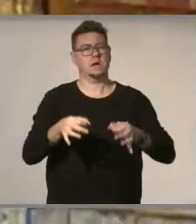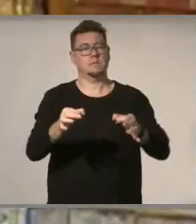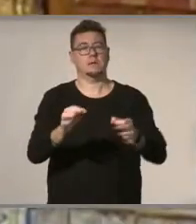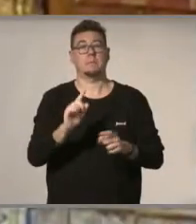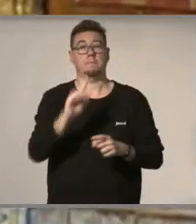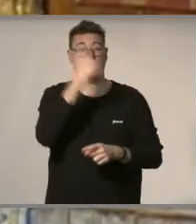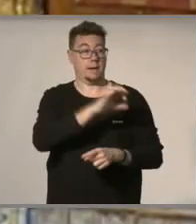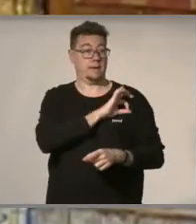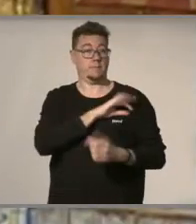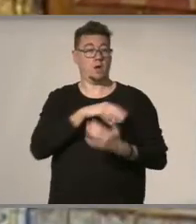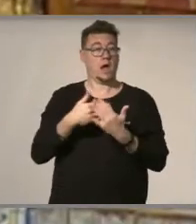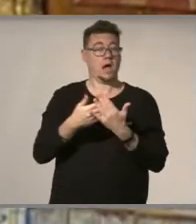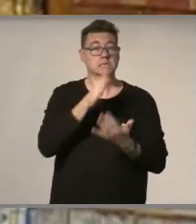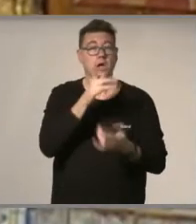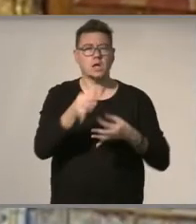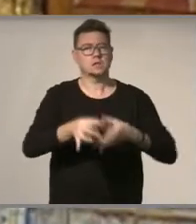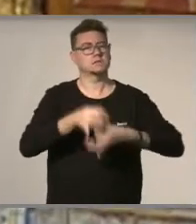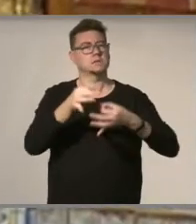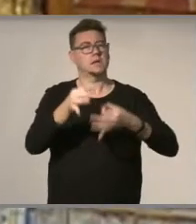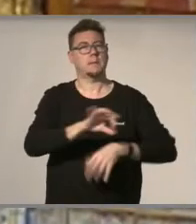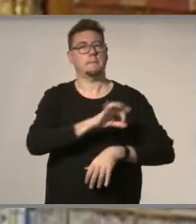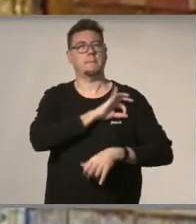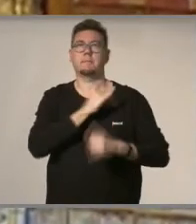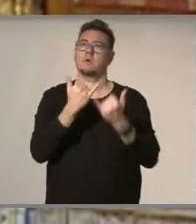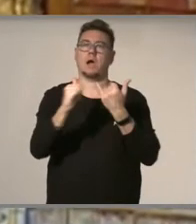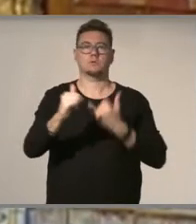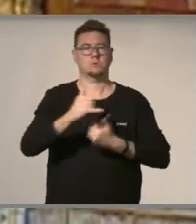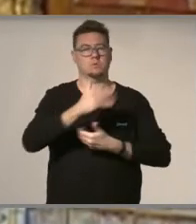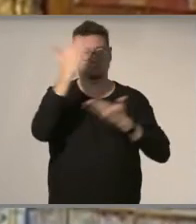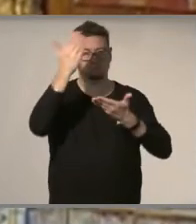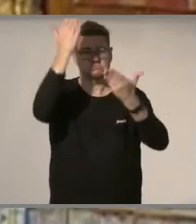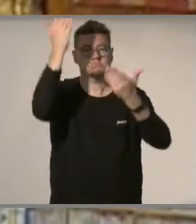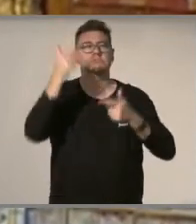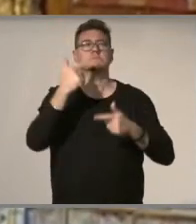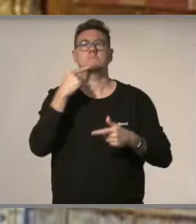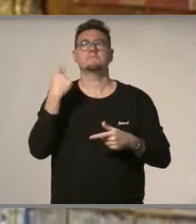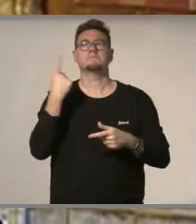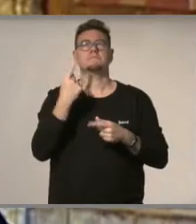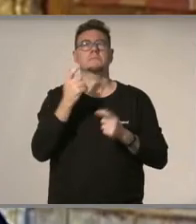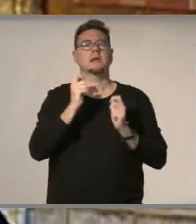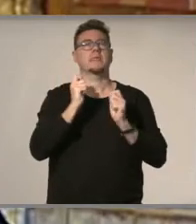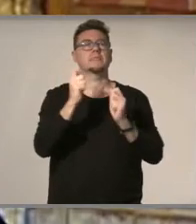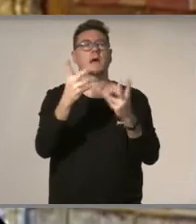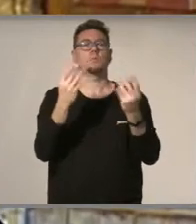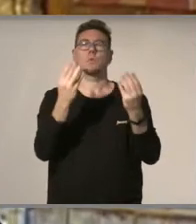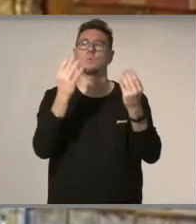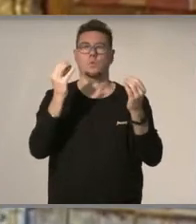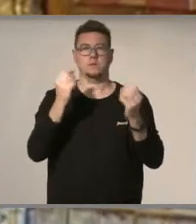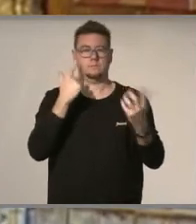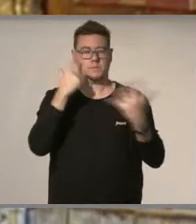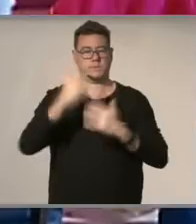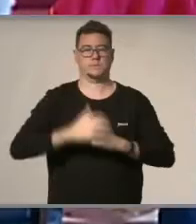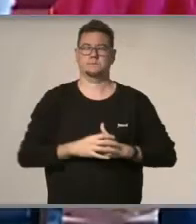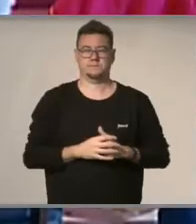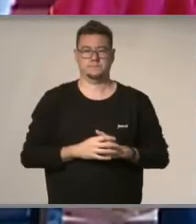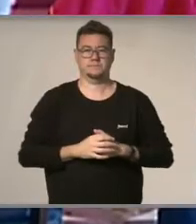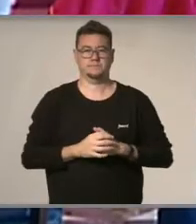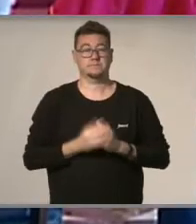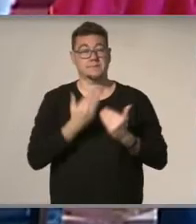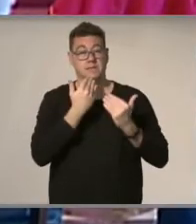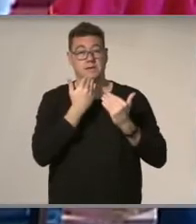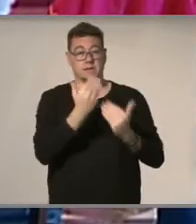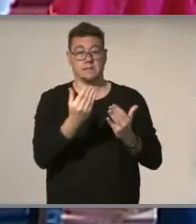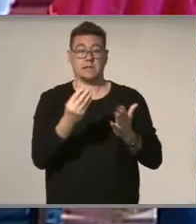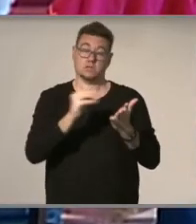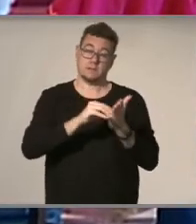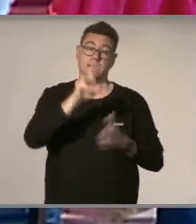primer premio, se ha celebrado siempre este solemne acto al que le aporta un especial relieve. Nuestro